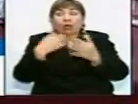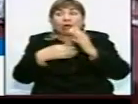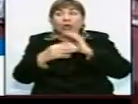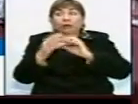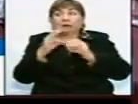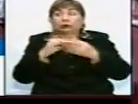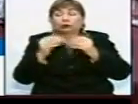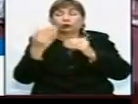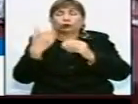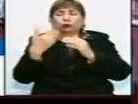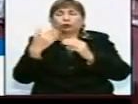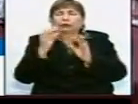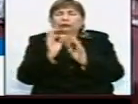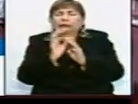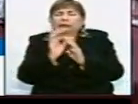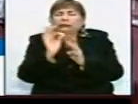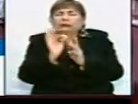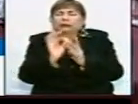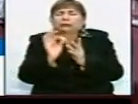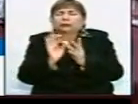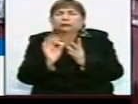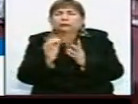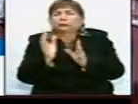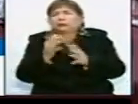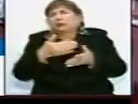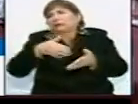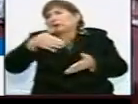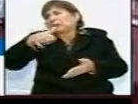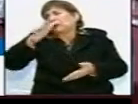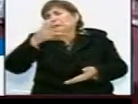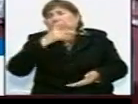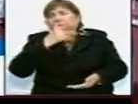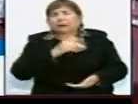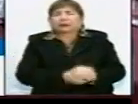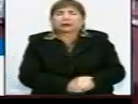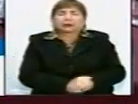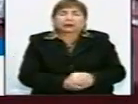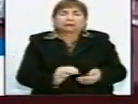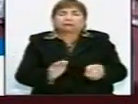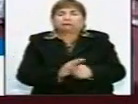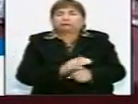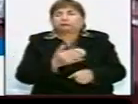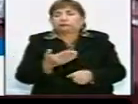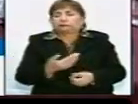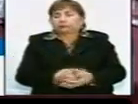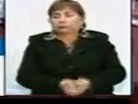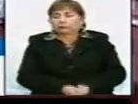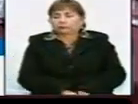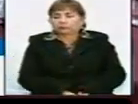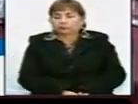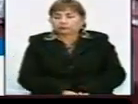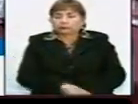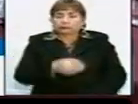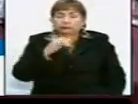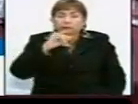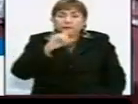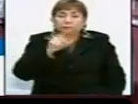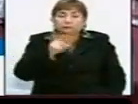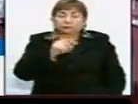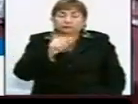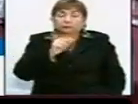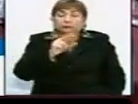piedra tiene una peculiaridad no hemos dejado que las aguas se vayan y se fue conforme como muy bien lo dijo en ingenio pizarro una laguna